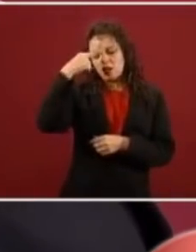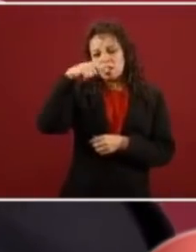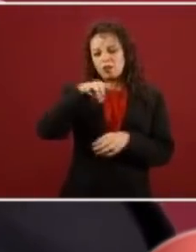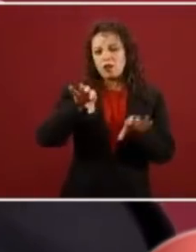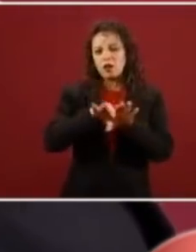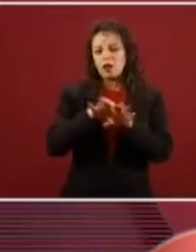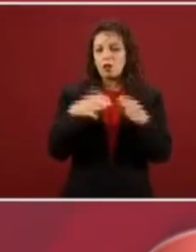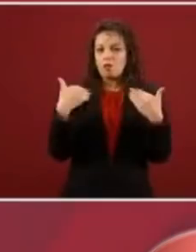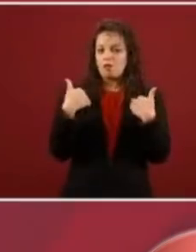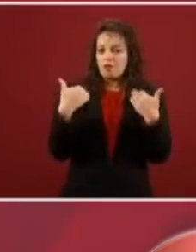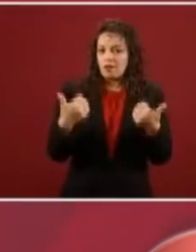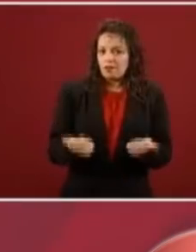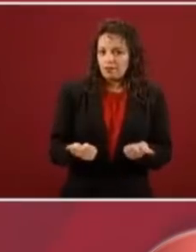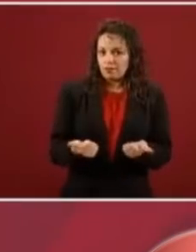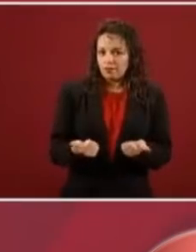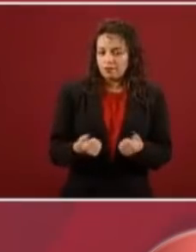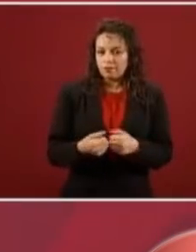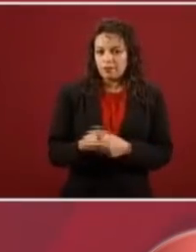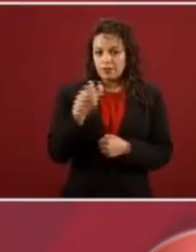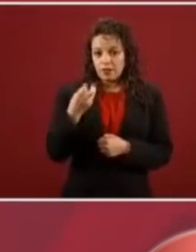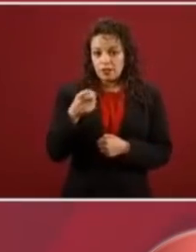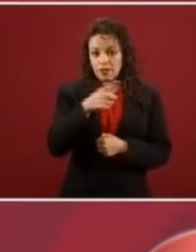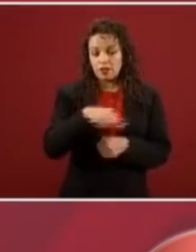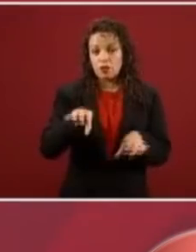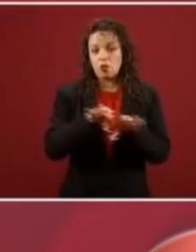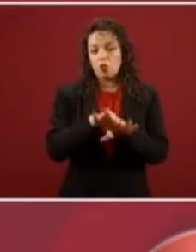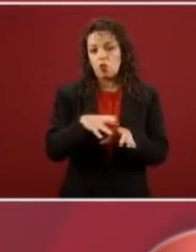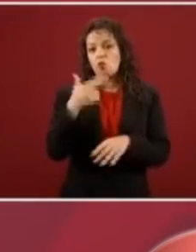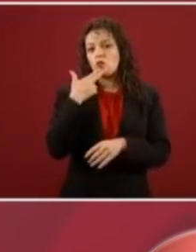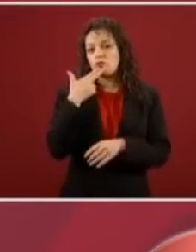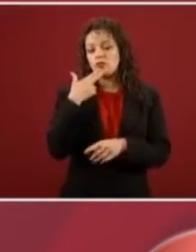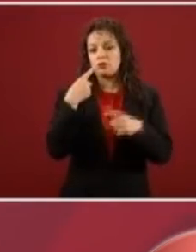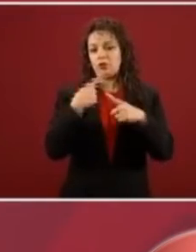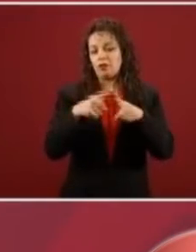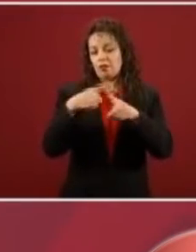esas instituciones, esos aparatos.